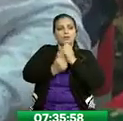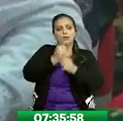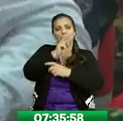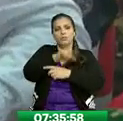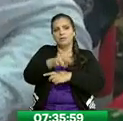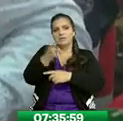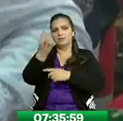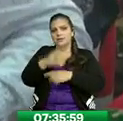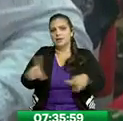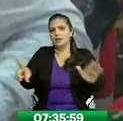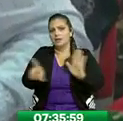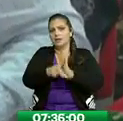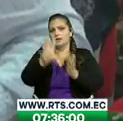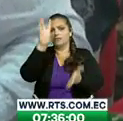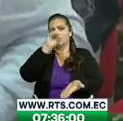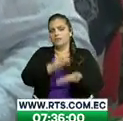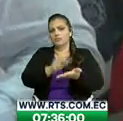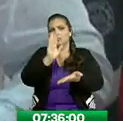prohibido,